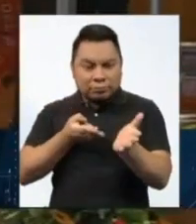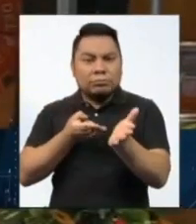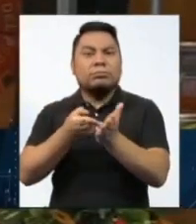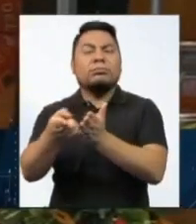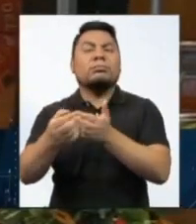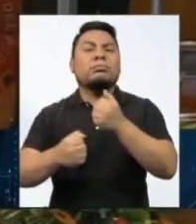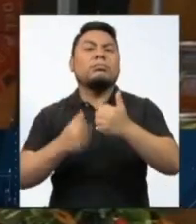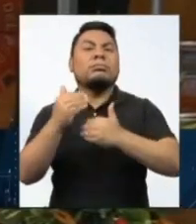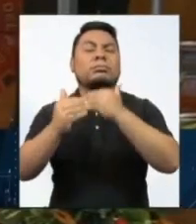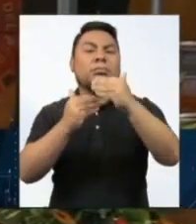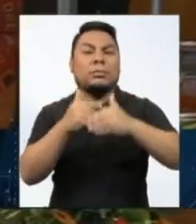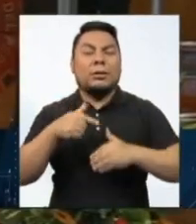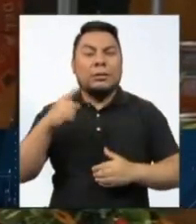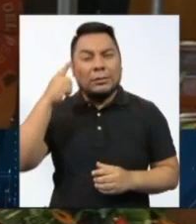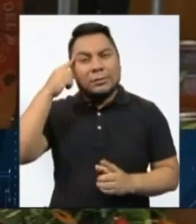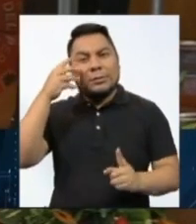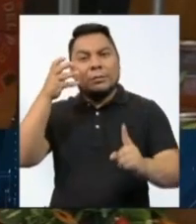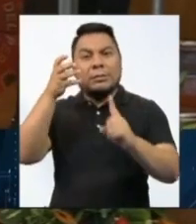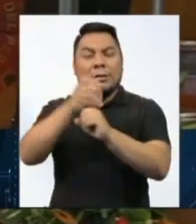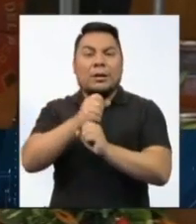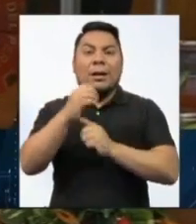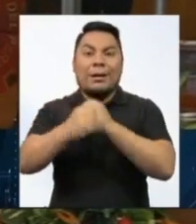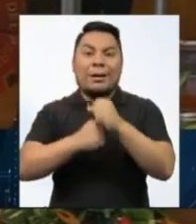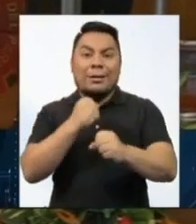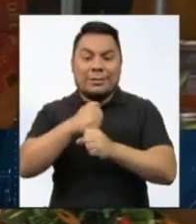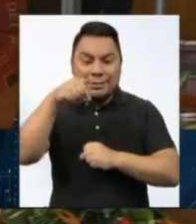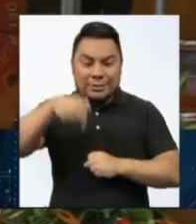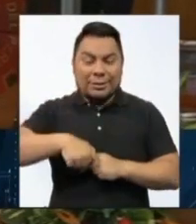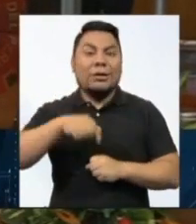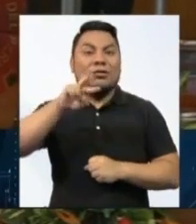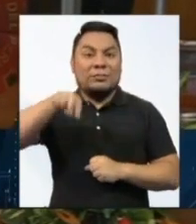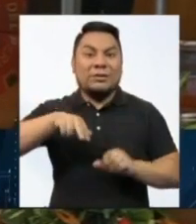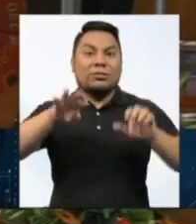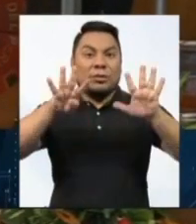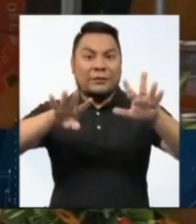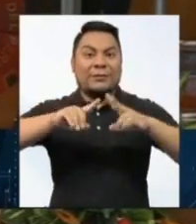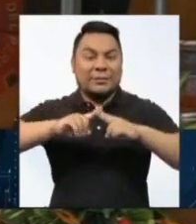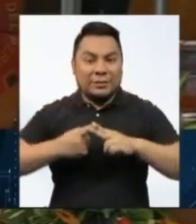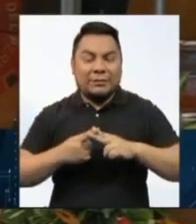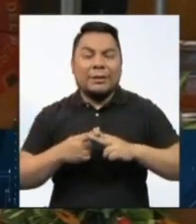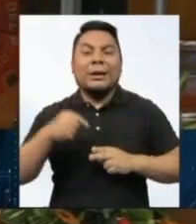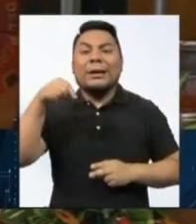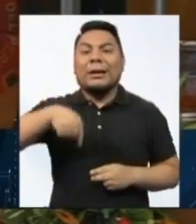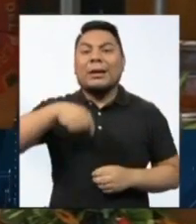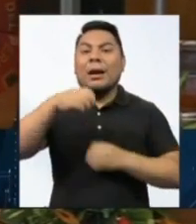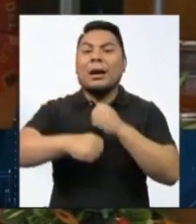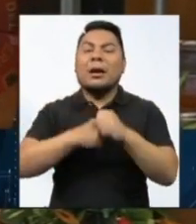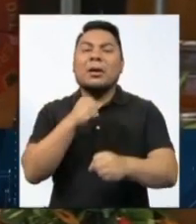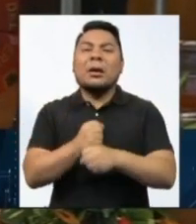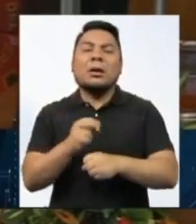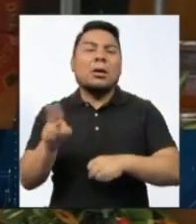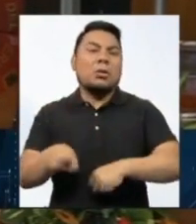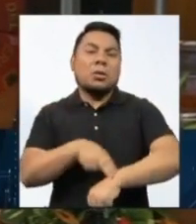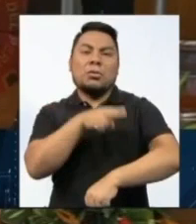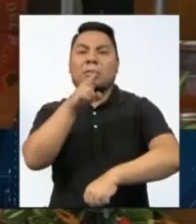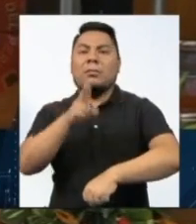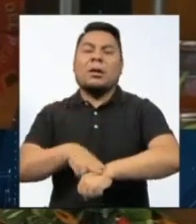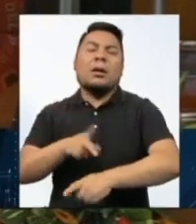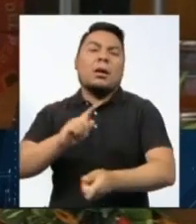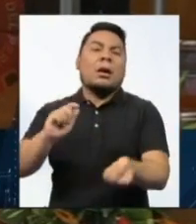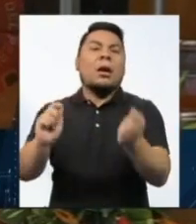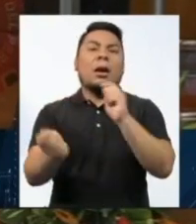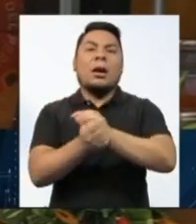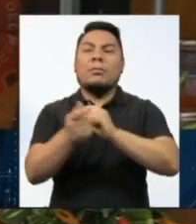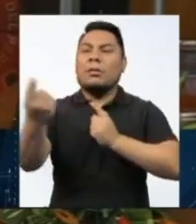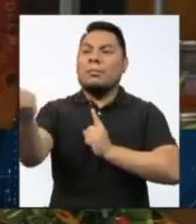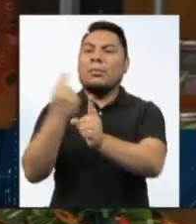que el año 2019 que empezamos no sea un año normal de cambio de